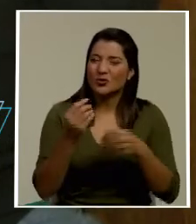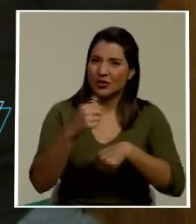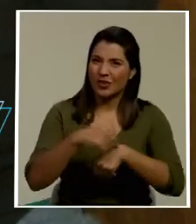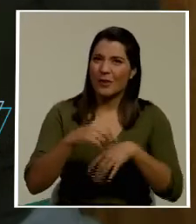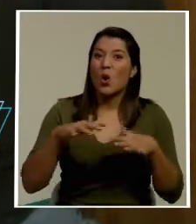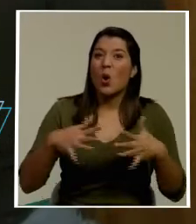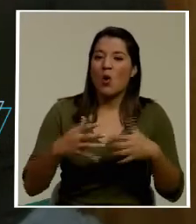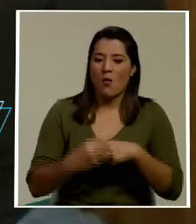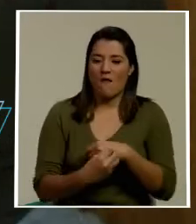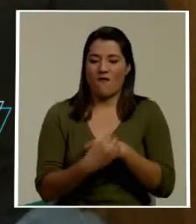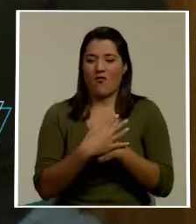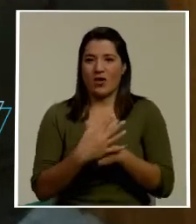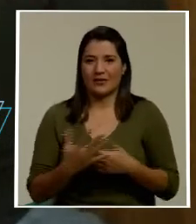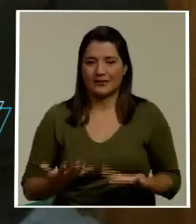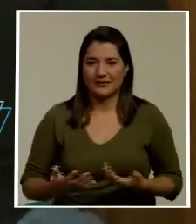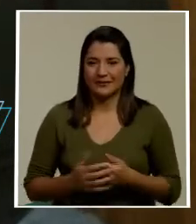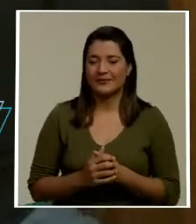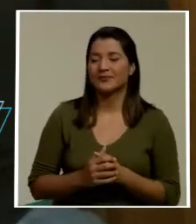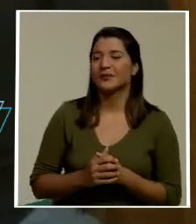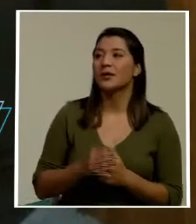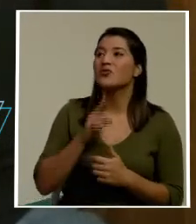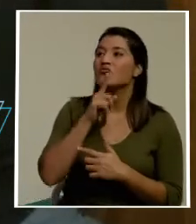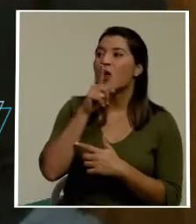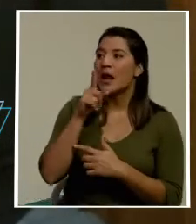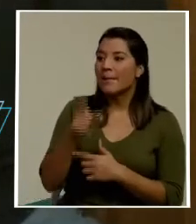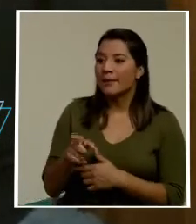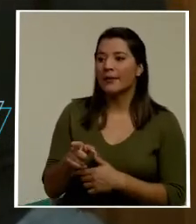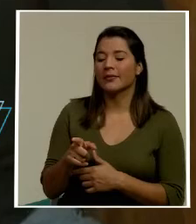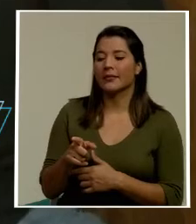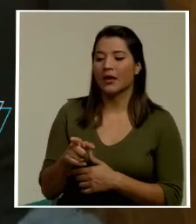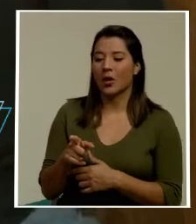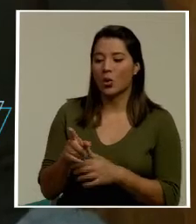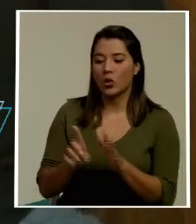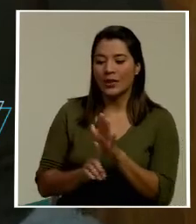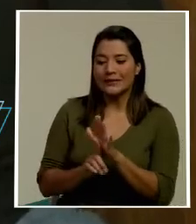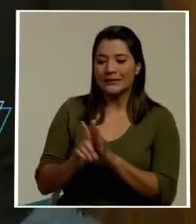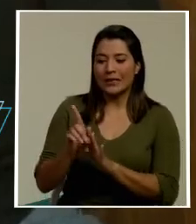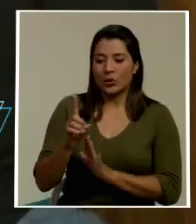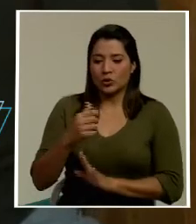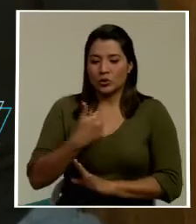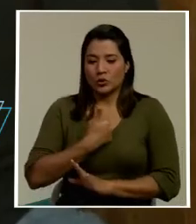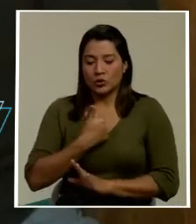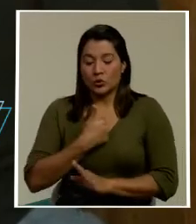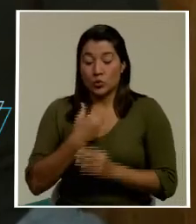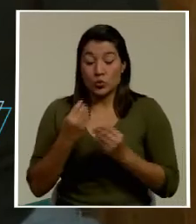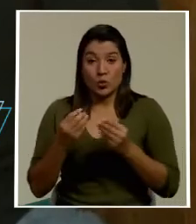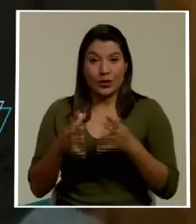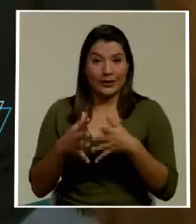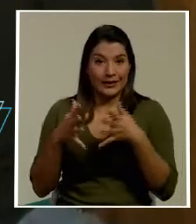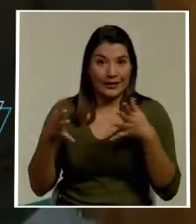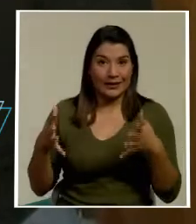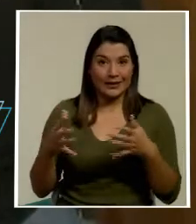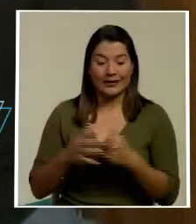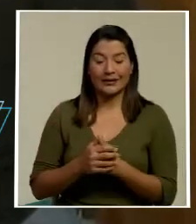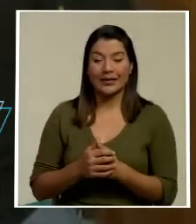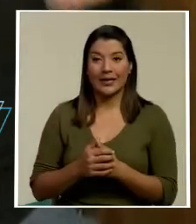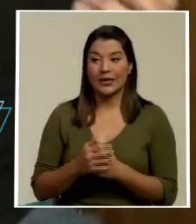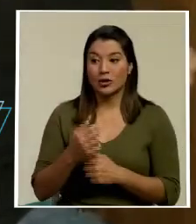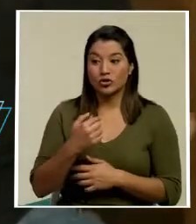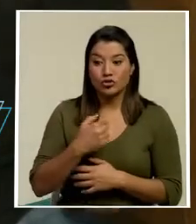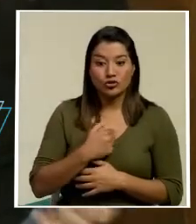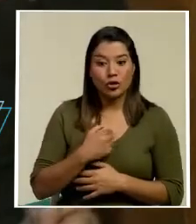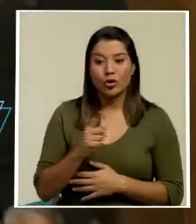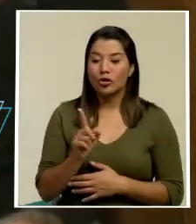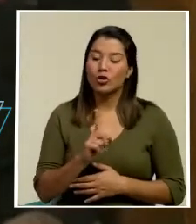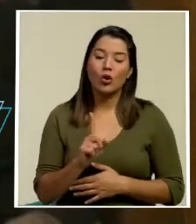Es una retroalimentación muy enriquecedora. Yo pues no me